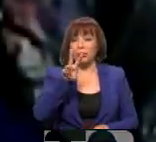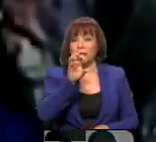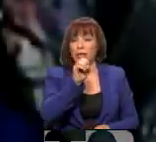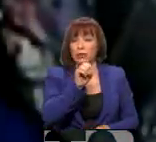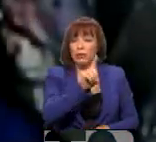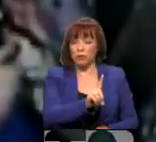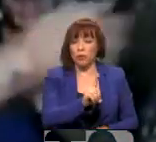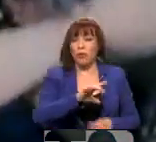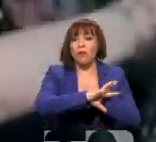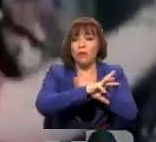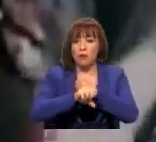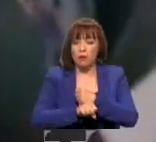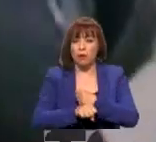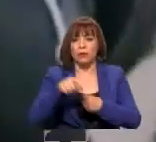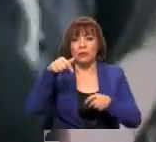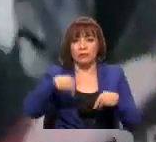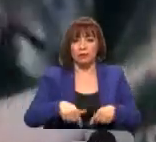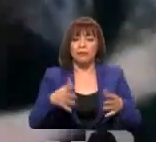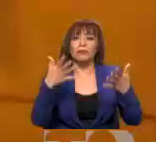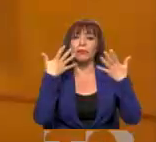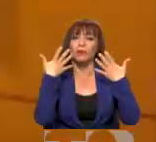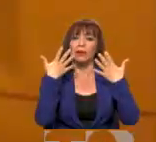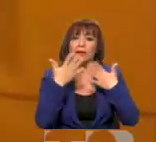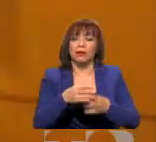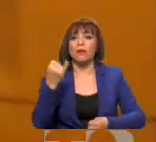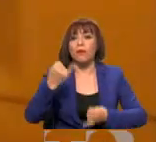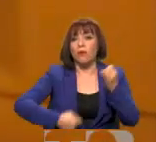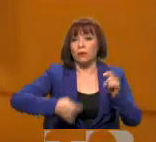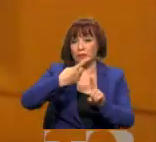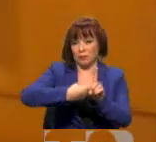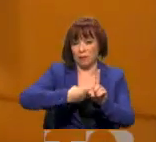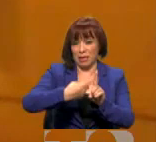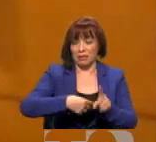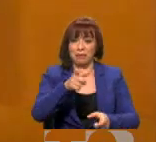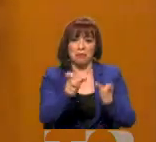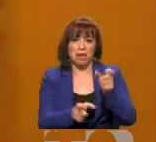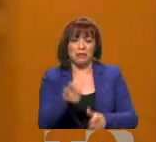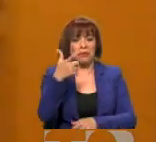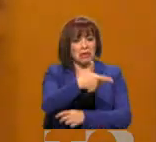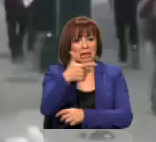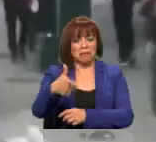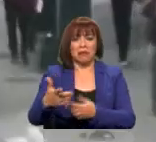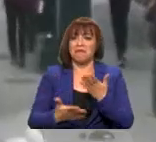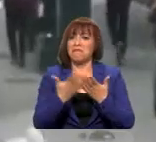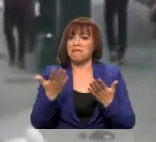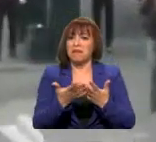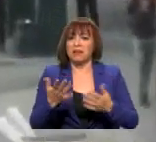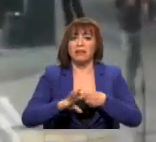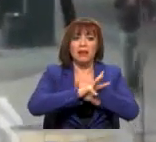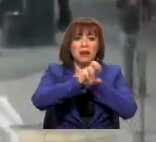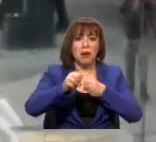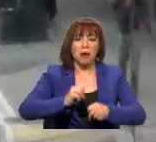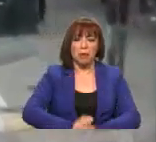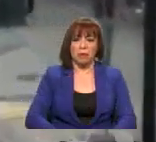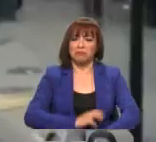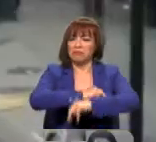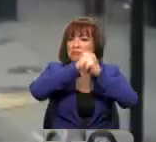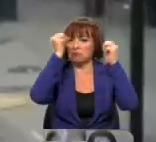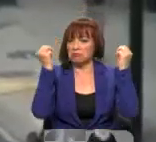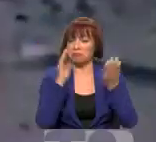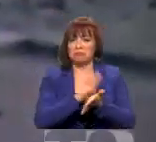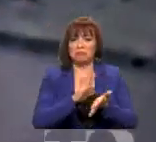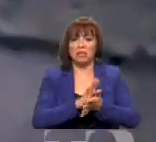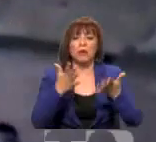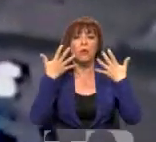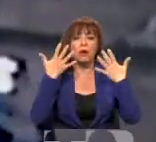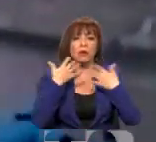que enfrenta sobre todo Guayaquil en estos últimos meses, donde sujetos disparan al aire en la isla Trinitaria. Robos a plena luz del día en el centro de